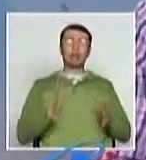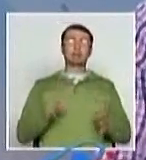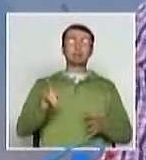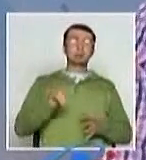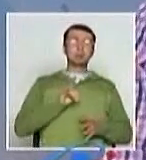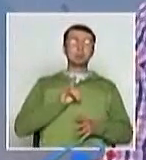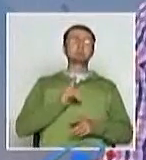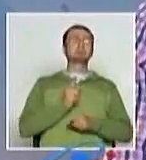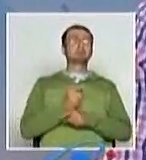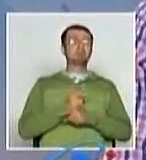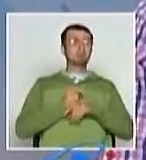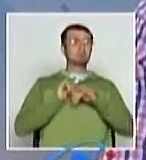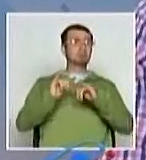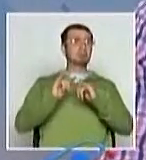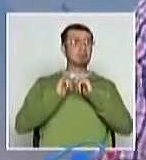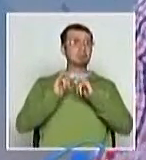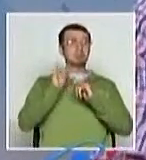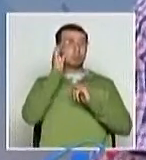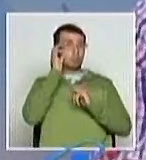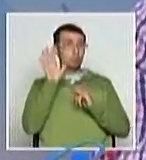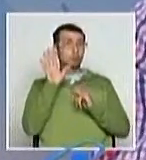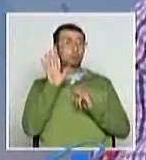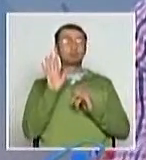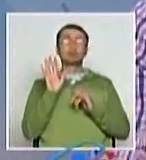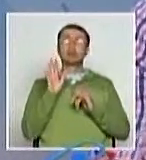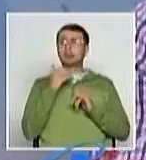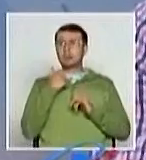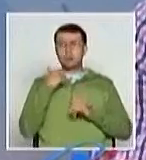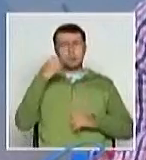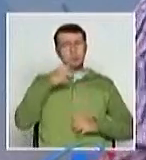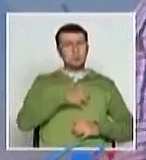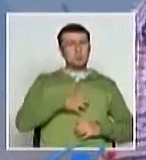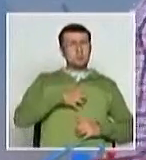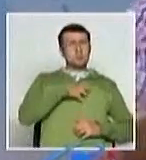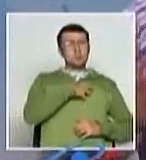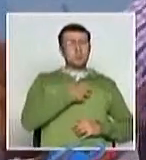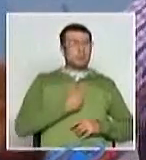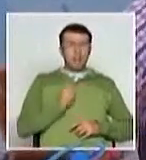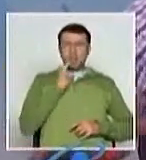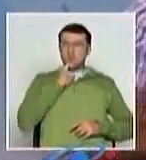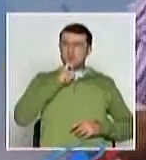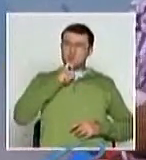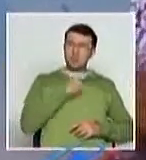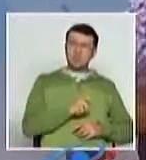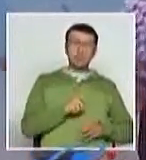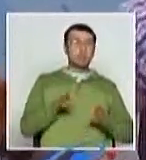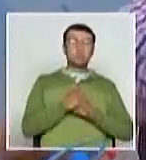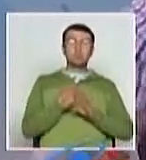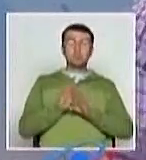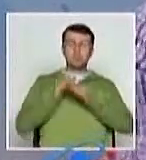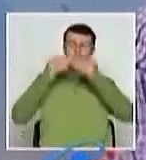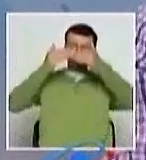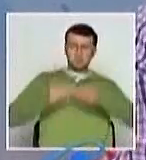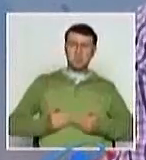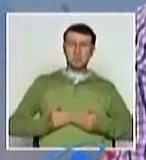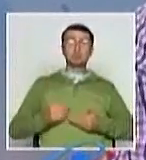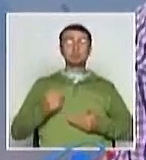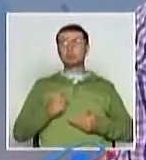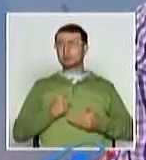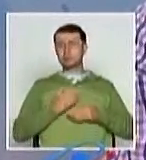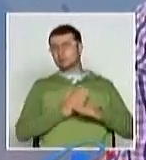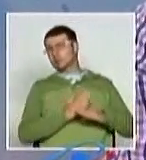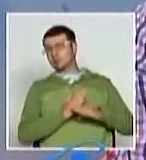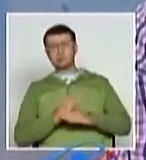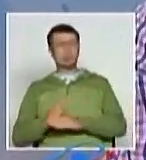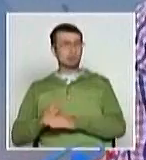en esa misma situación porque me lleno de rencor me lleno de un odio que me forma un escudo y ya me bloquea el resto de mi